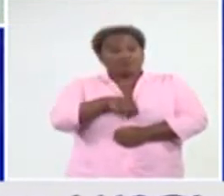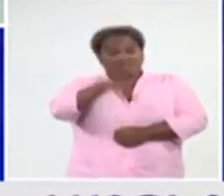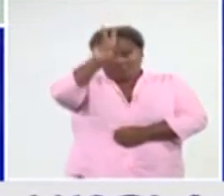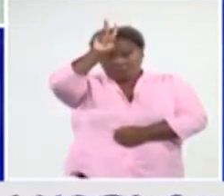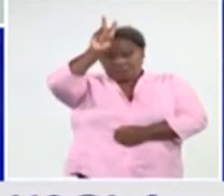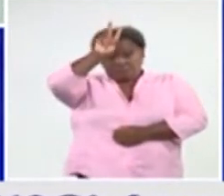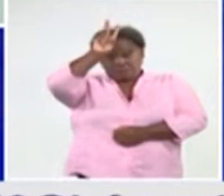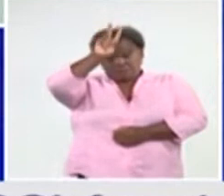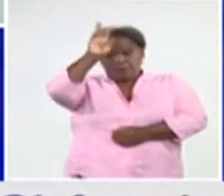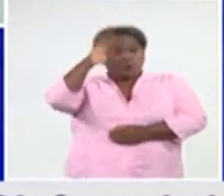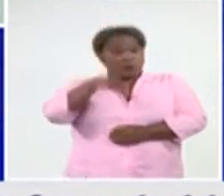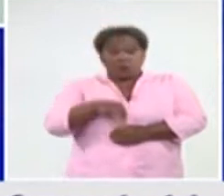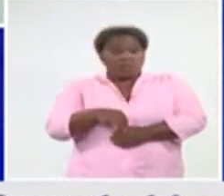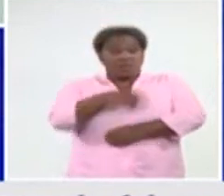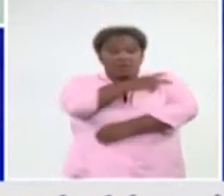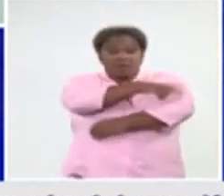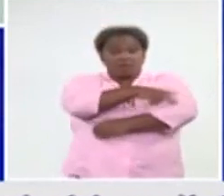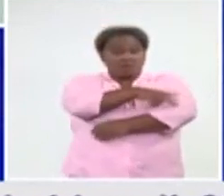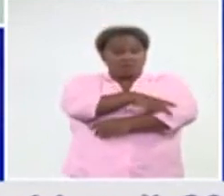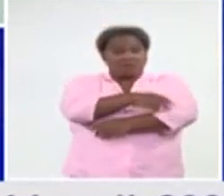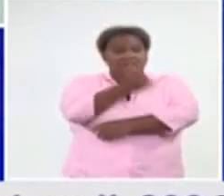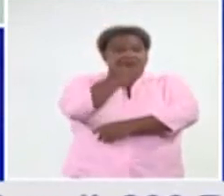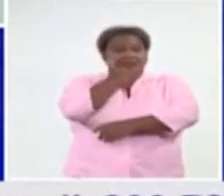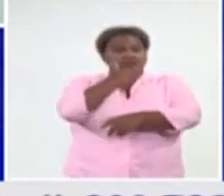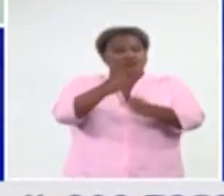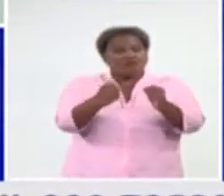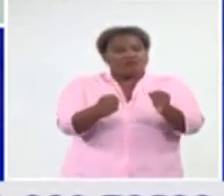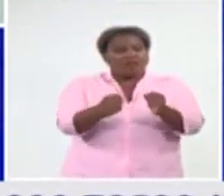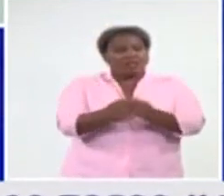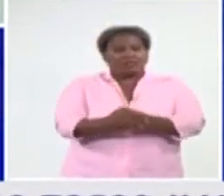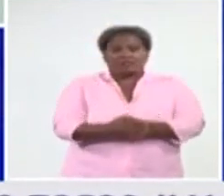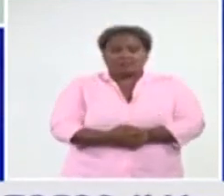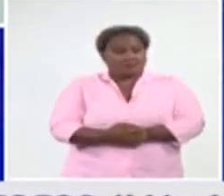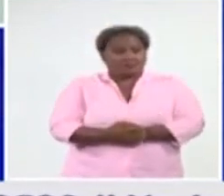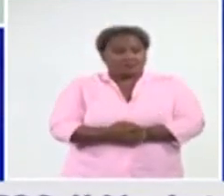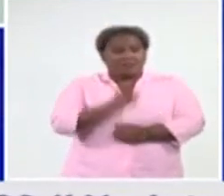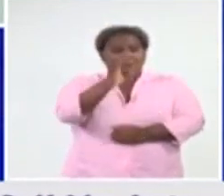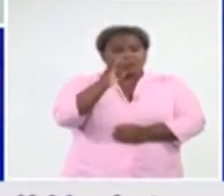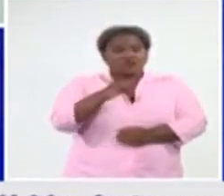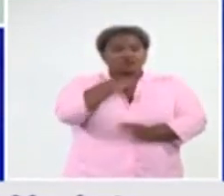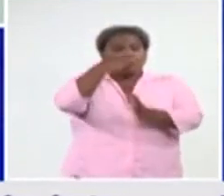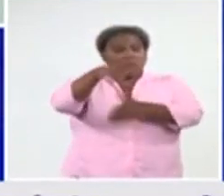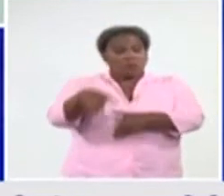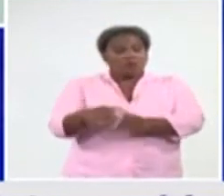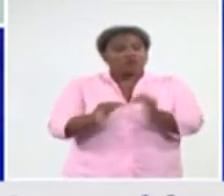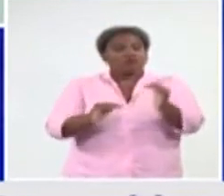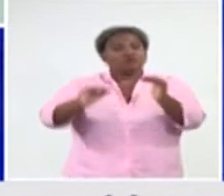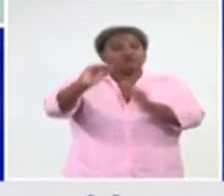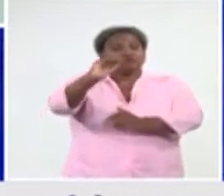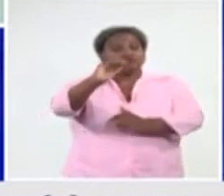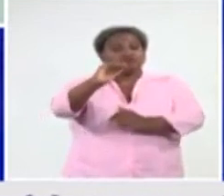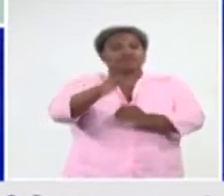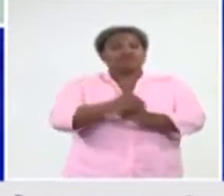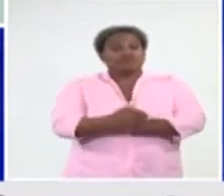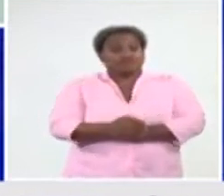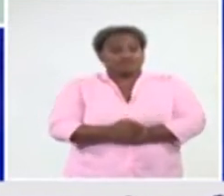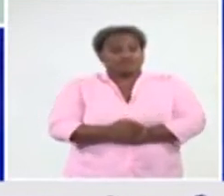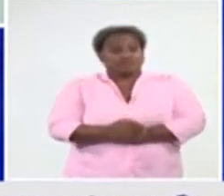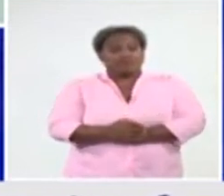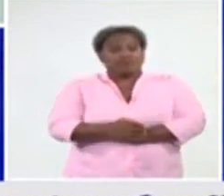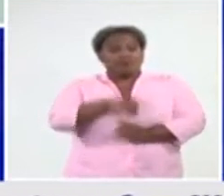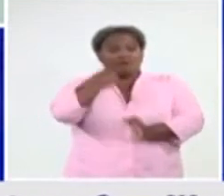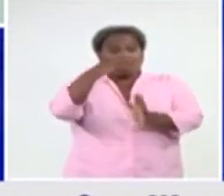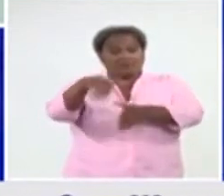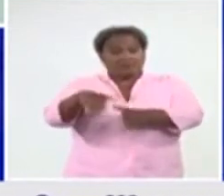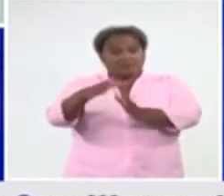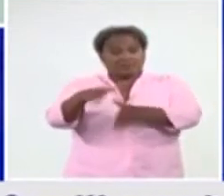de mayor incidencia, sin embargo con una letalidad elevada, han fallecido ya en el acumulado